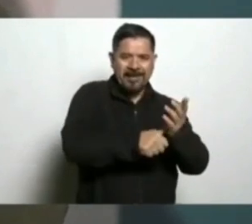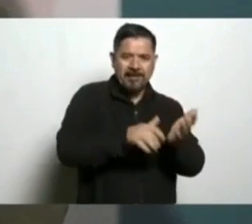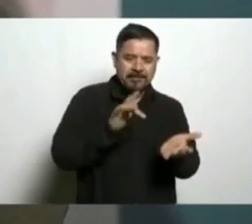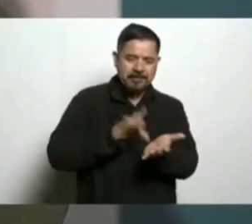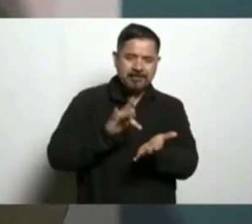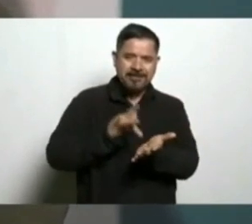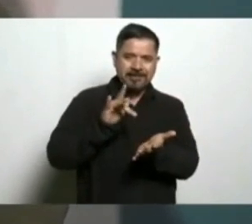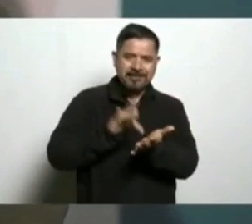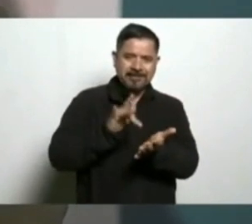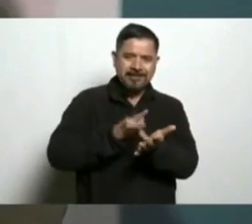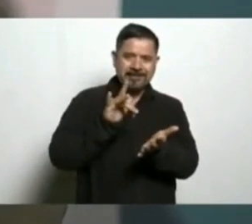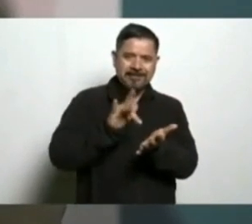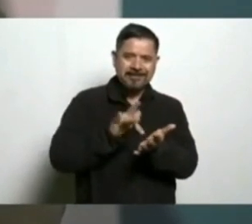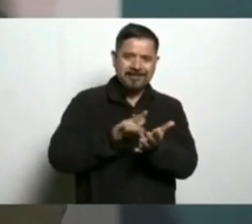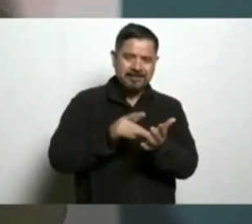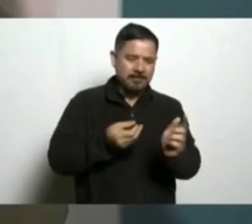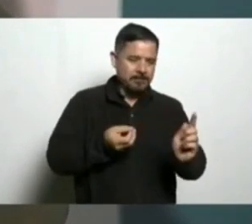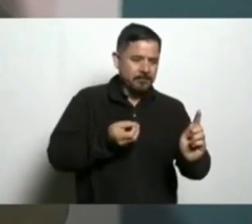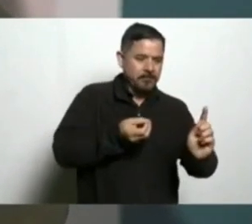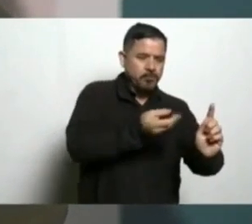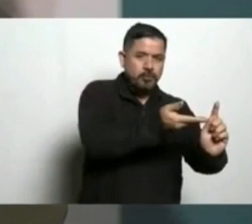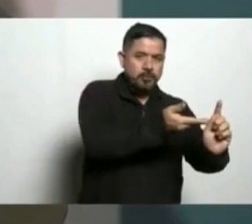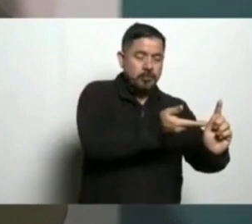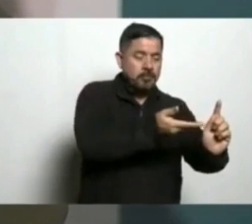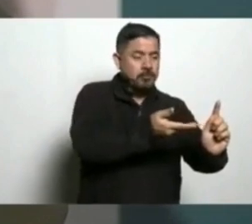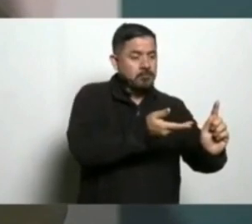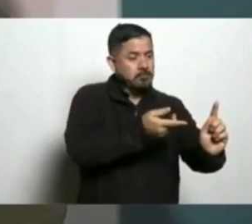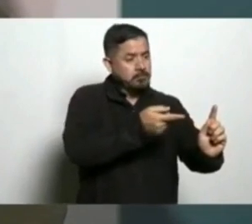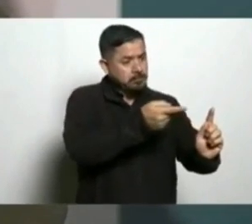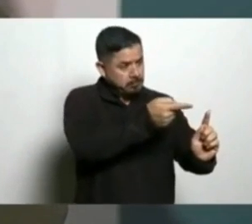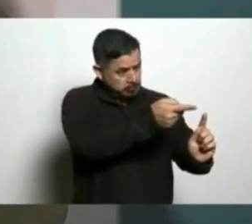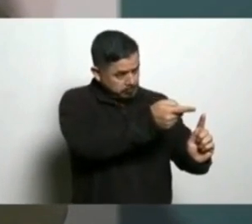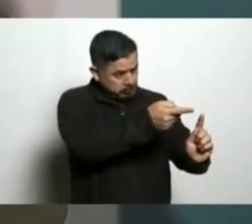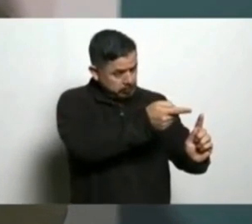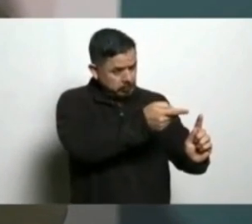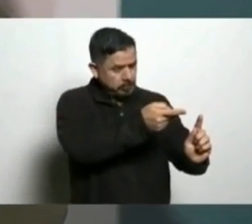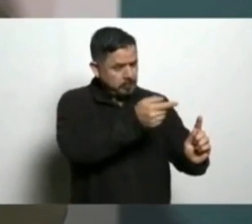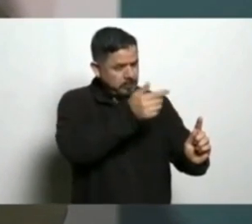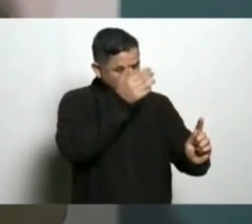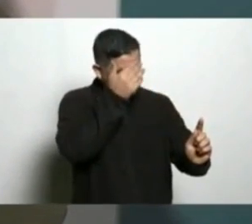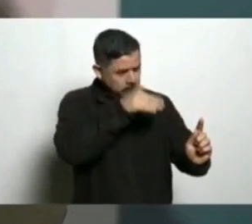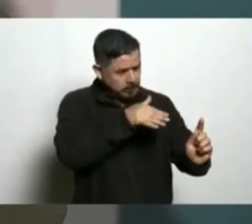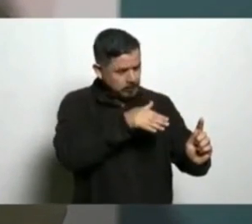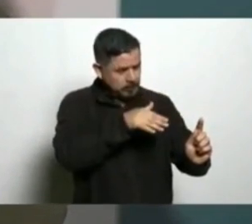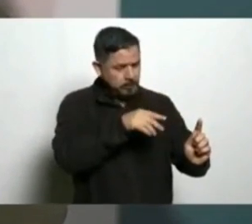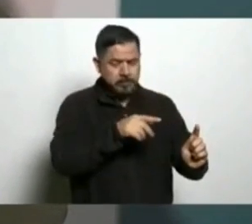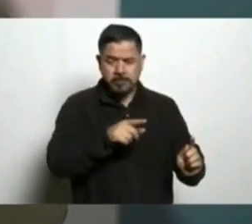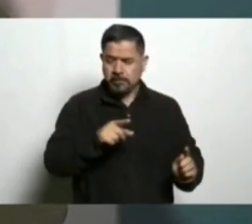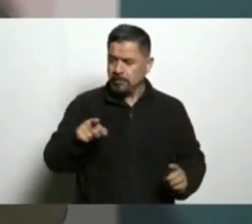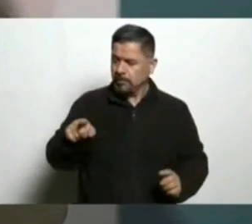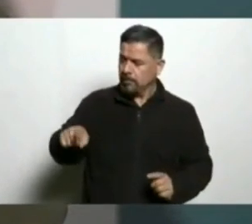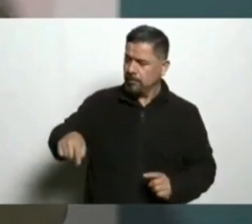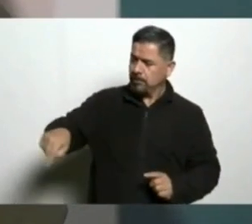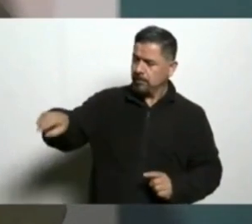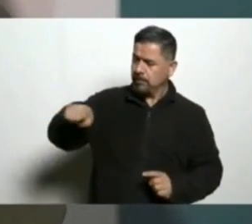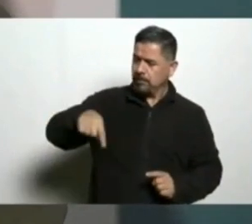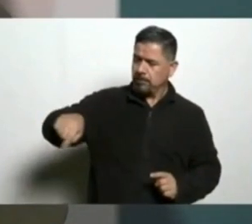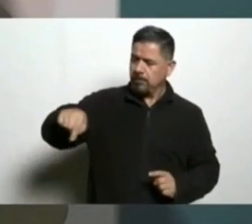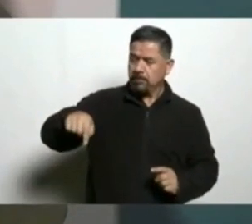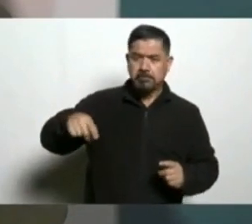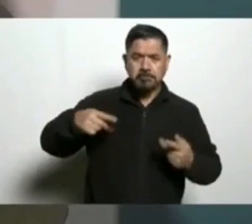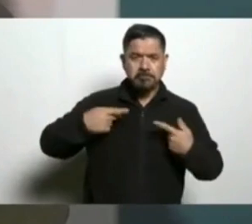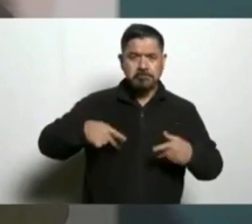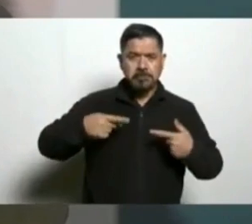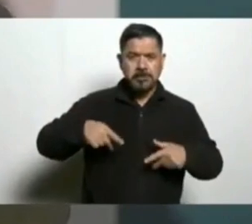notificarle que habían tomado la decisión de fusilar a los